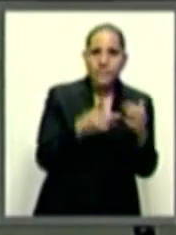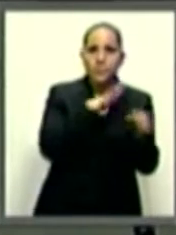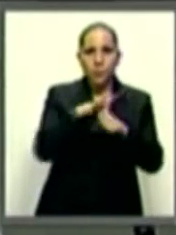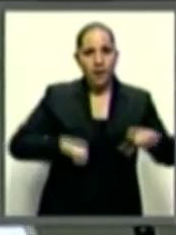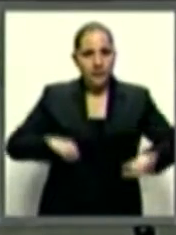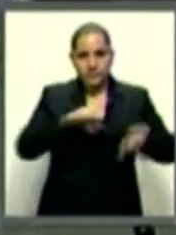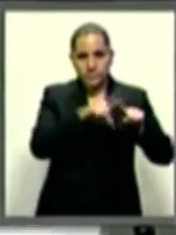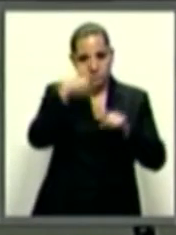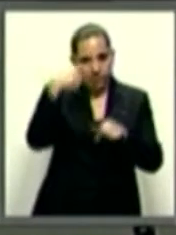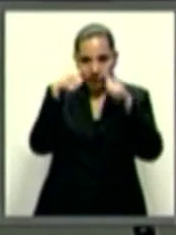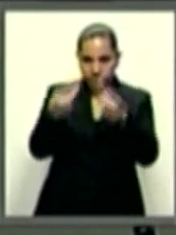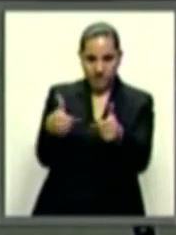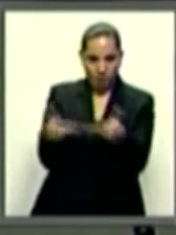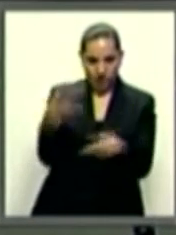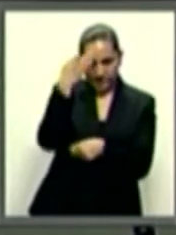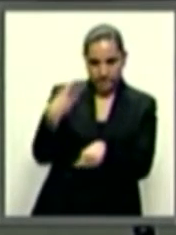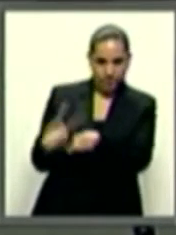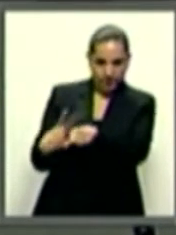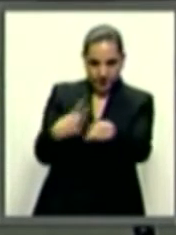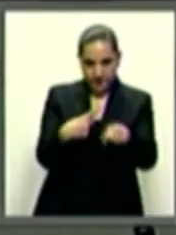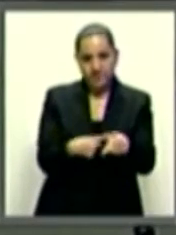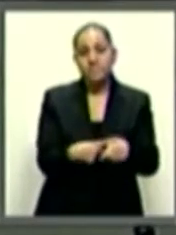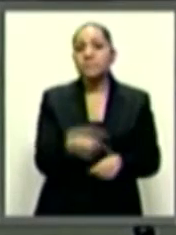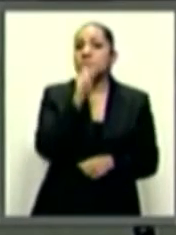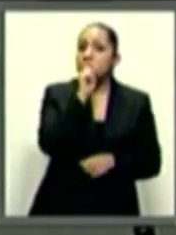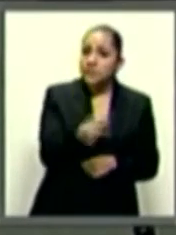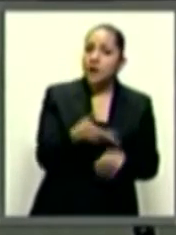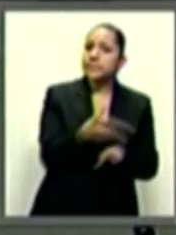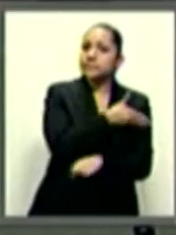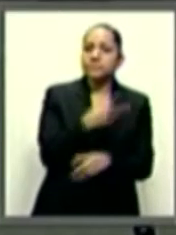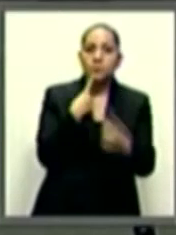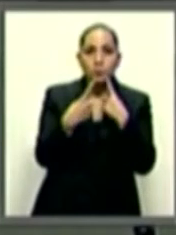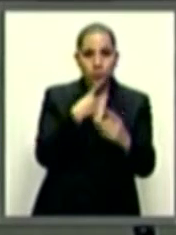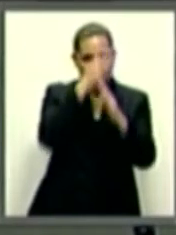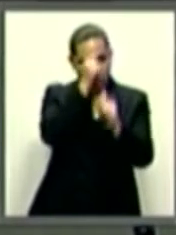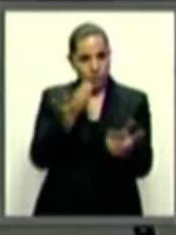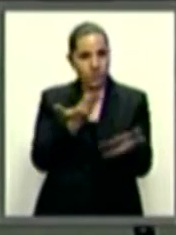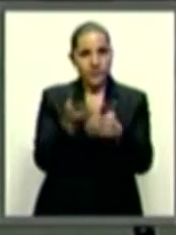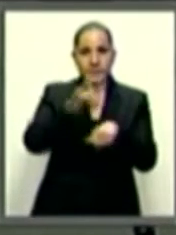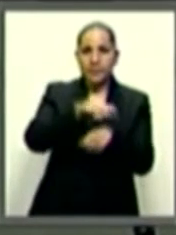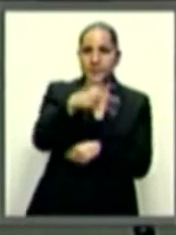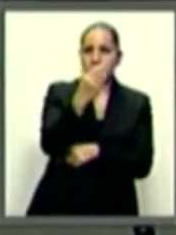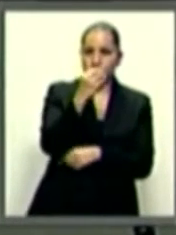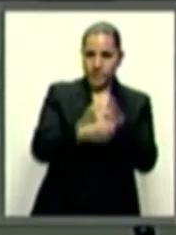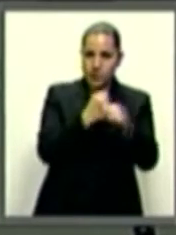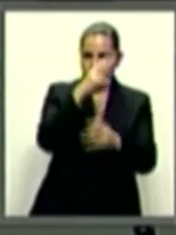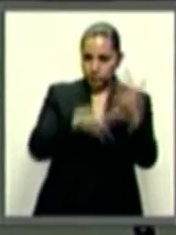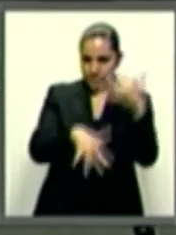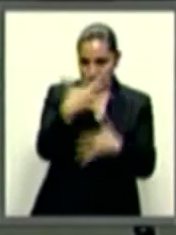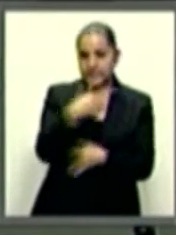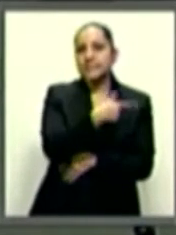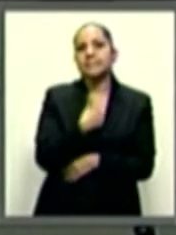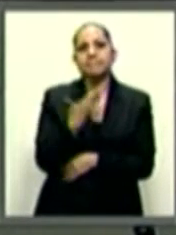necesidades actuales. Así como recapitular el punto de acuerdo que presenté el día 13 de octubre del 2015, por el que se